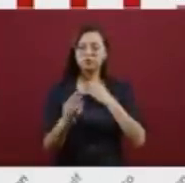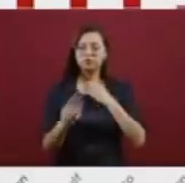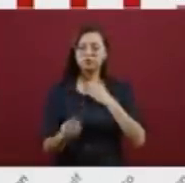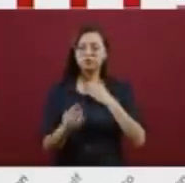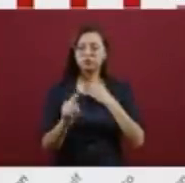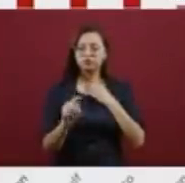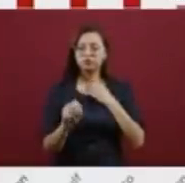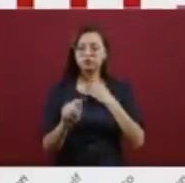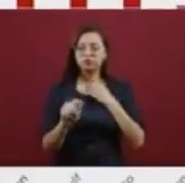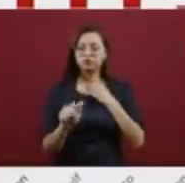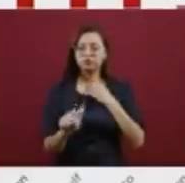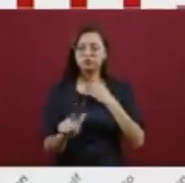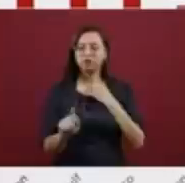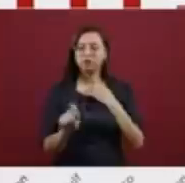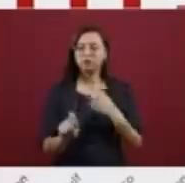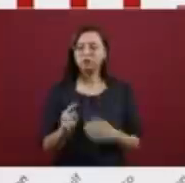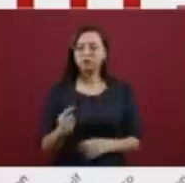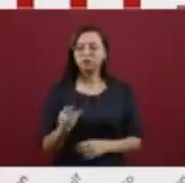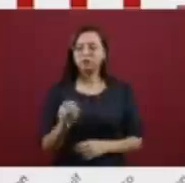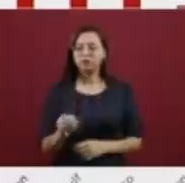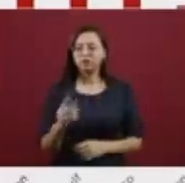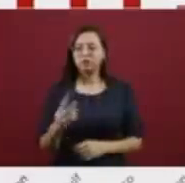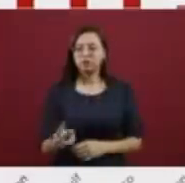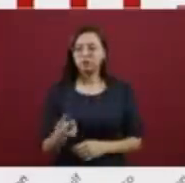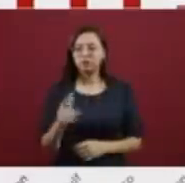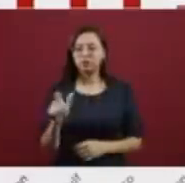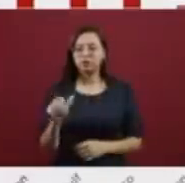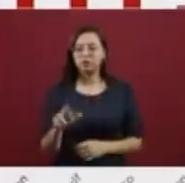Total 21.02, Repsol